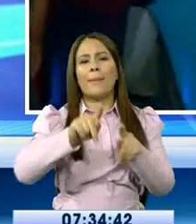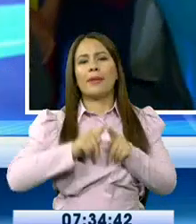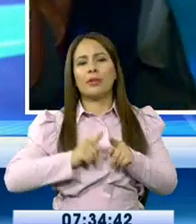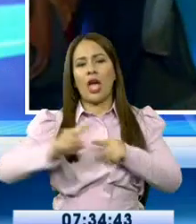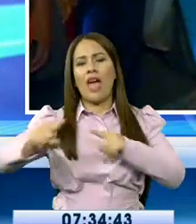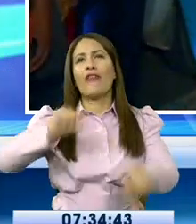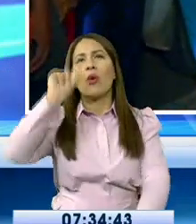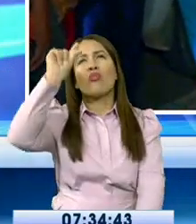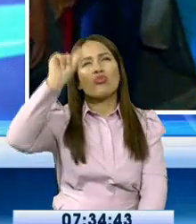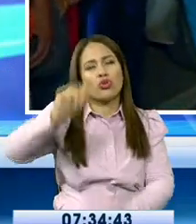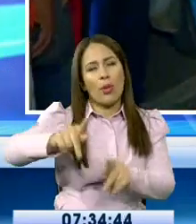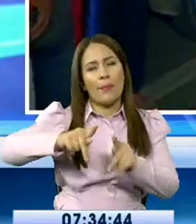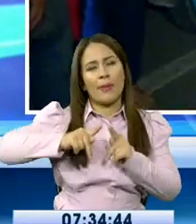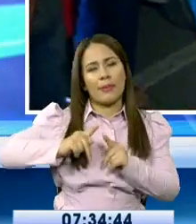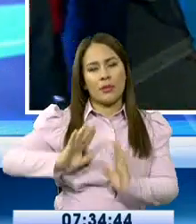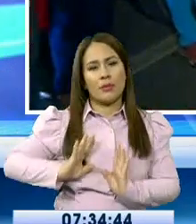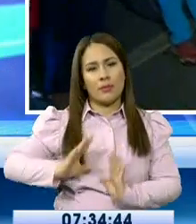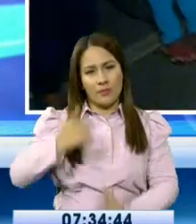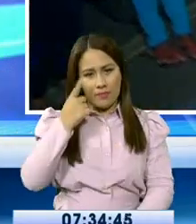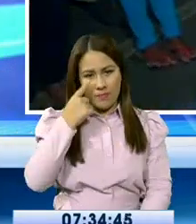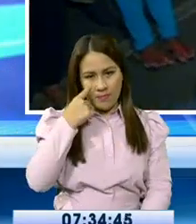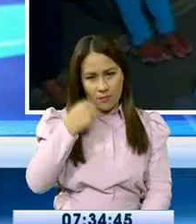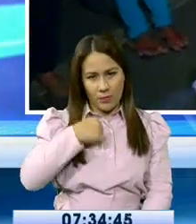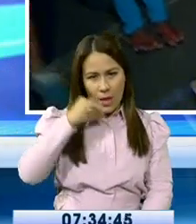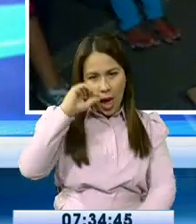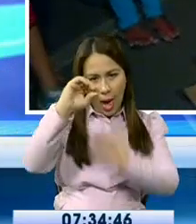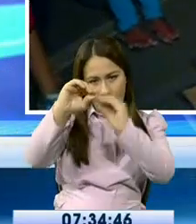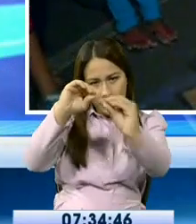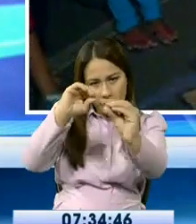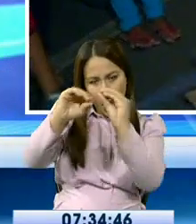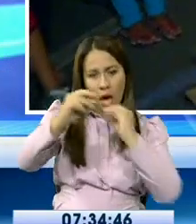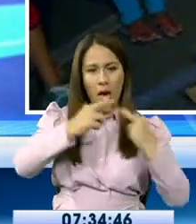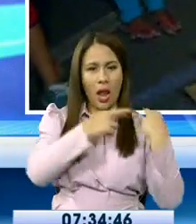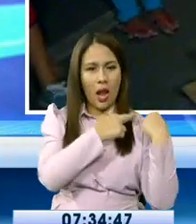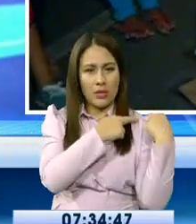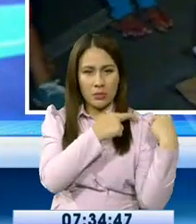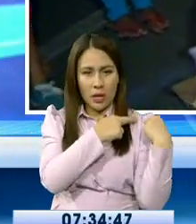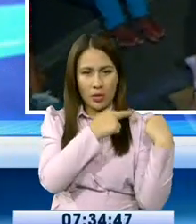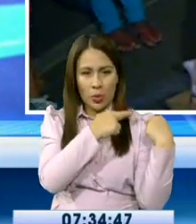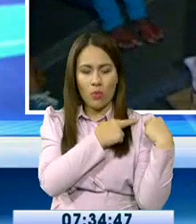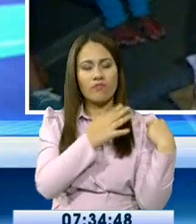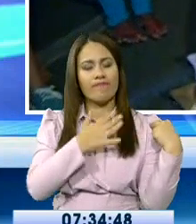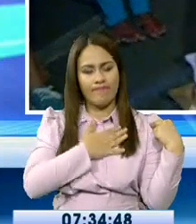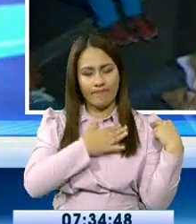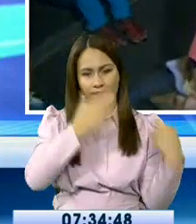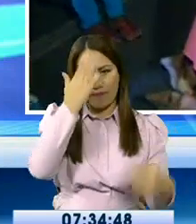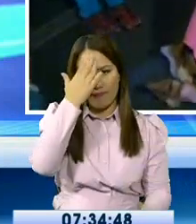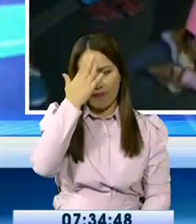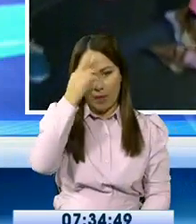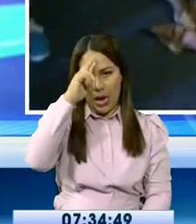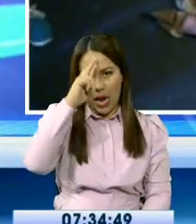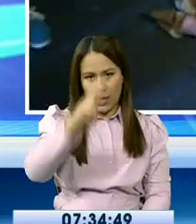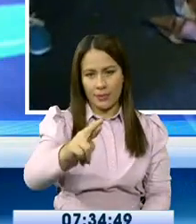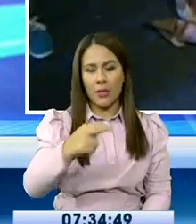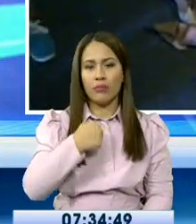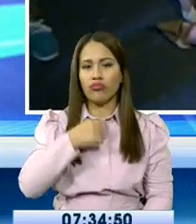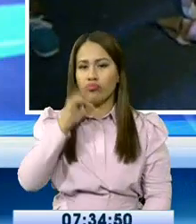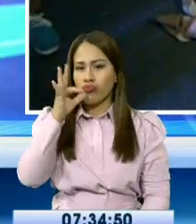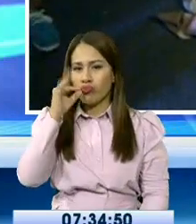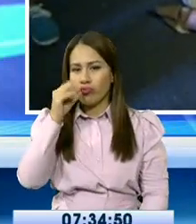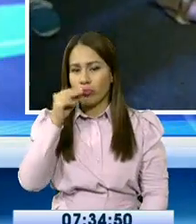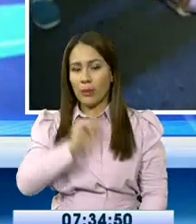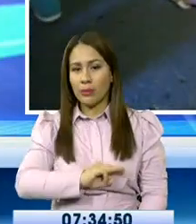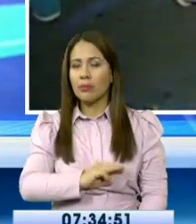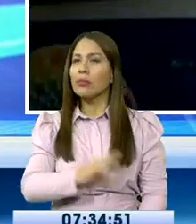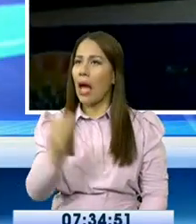concluyo. Y quisiera, también con mucho respeto, a la ATM, que nos hagan